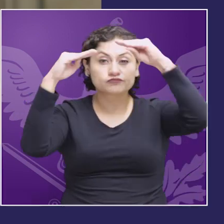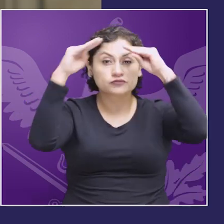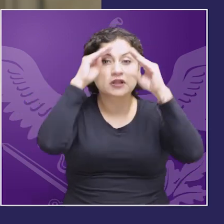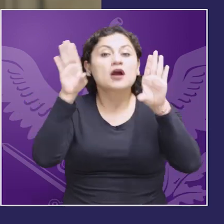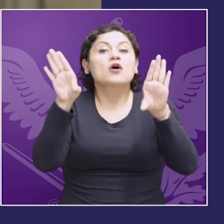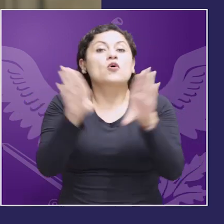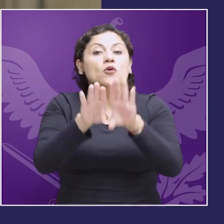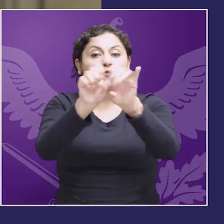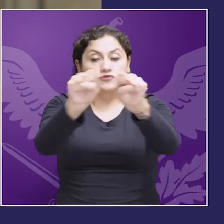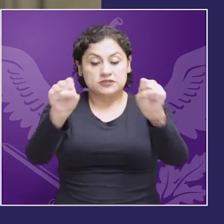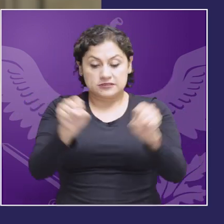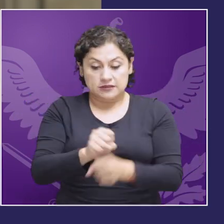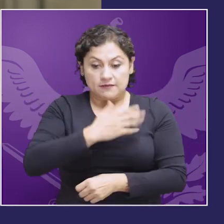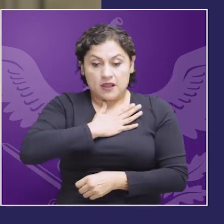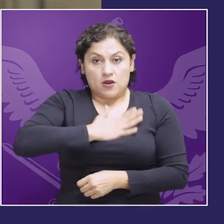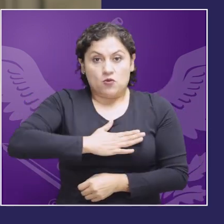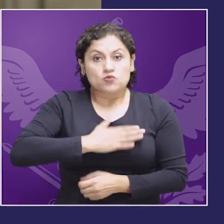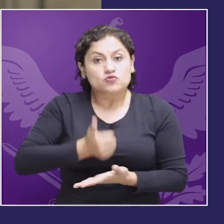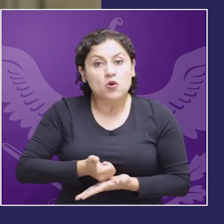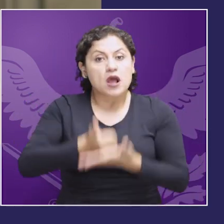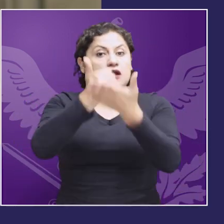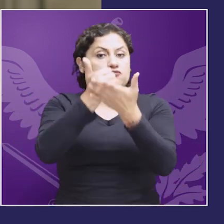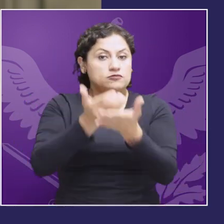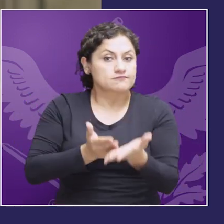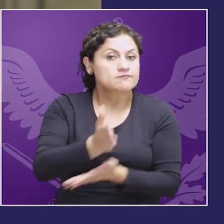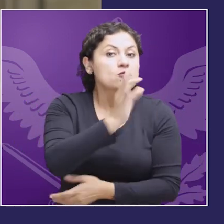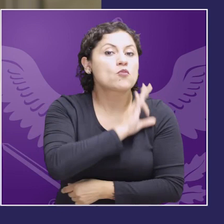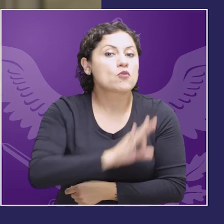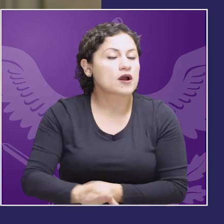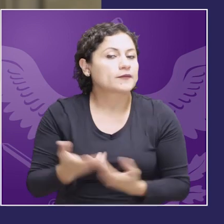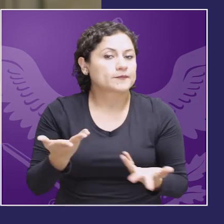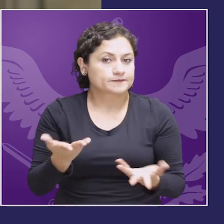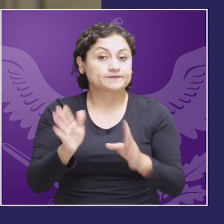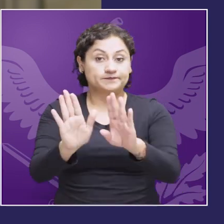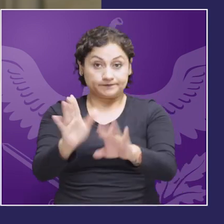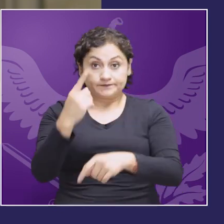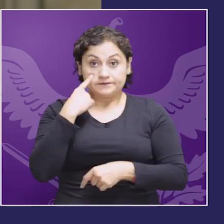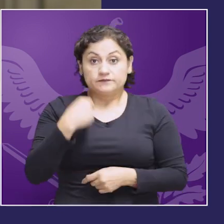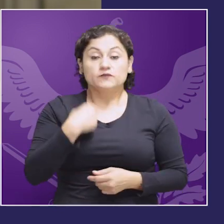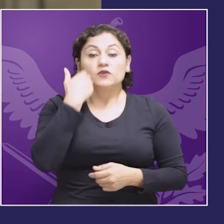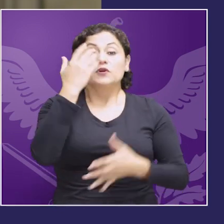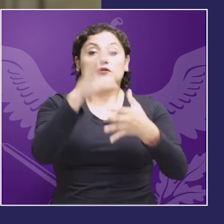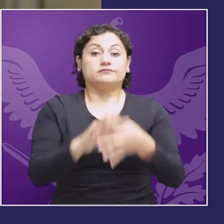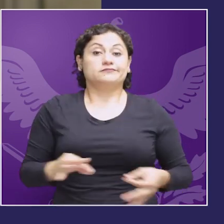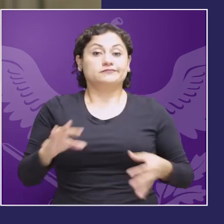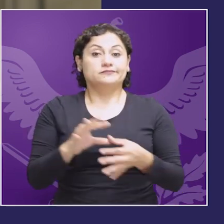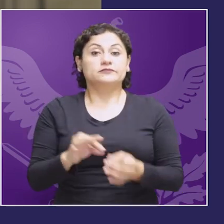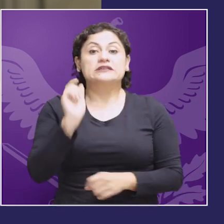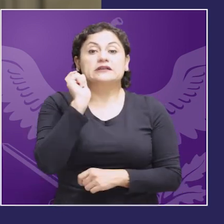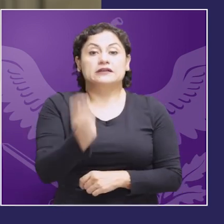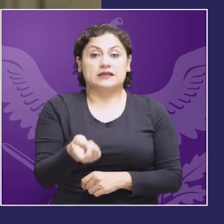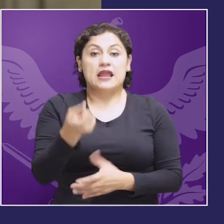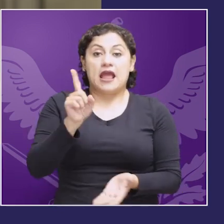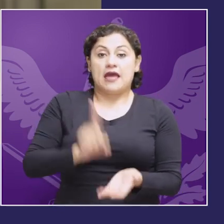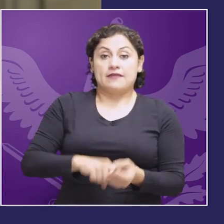justicia está entregando o puede llegar a entregar. Entonces, adelantando a lo que yo le quiero contar, que es un poco lo que se ha venido haciendo